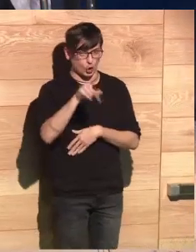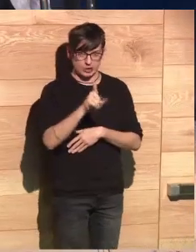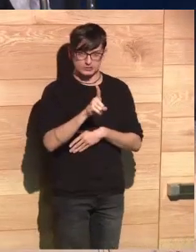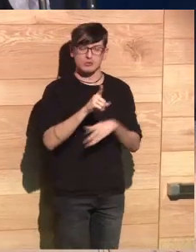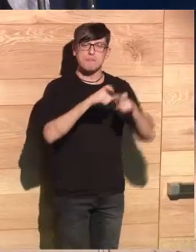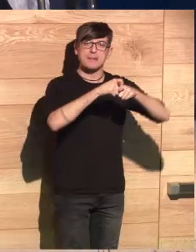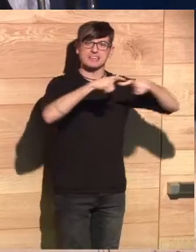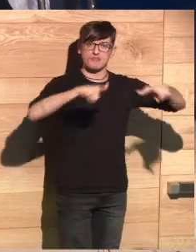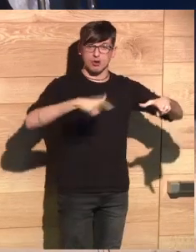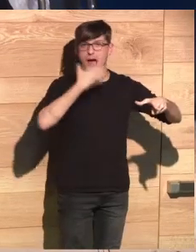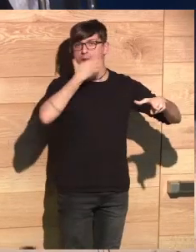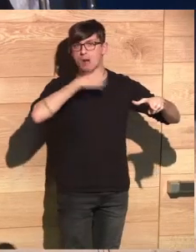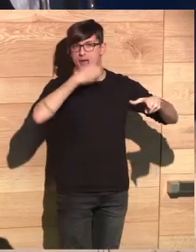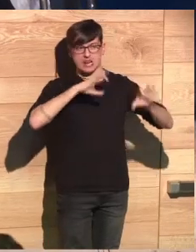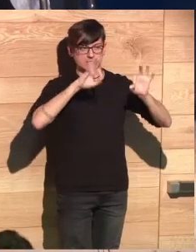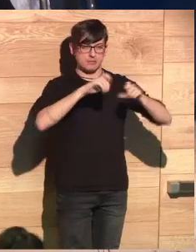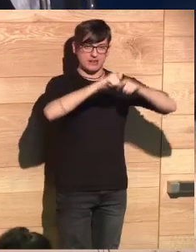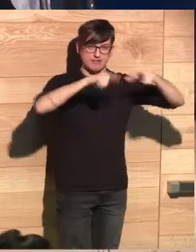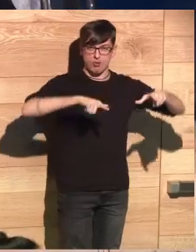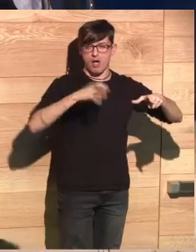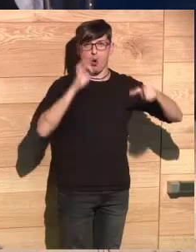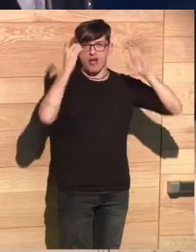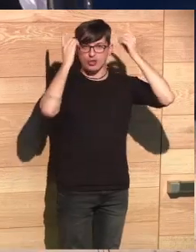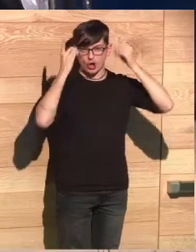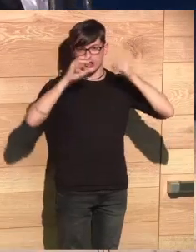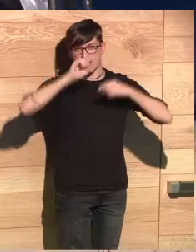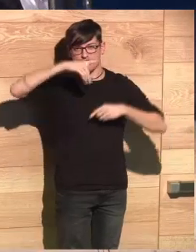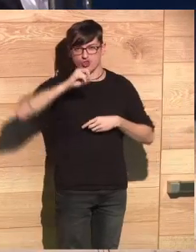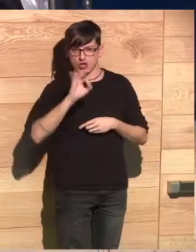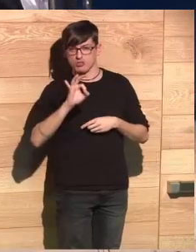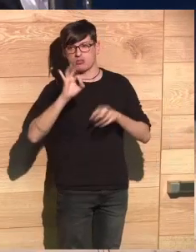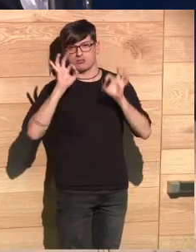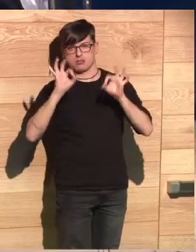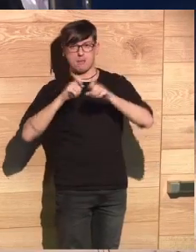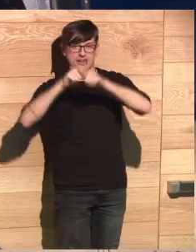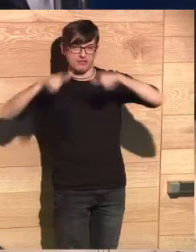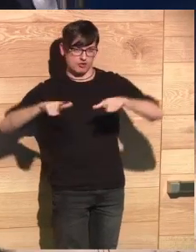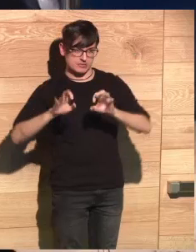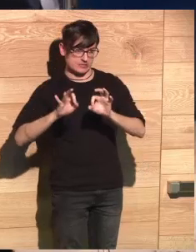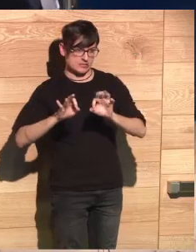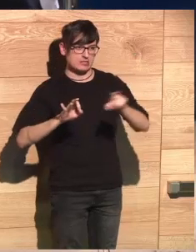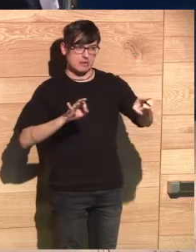es una plataforma, ¿no? O Android es una plataforma. Sí. Vamos con otra pregunta por aquí adelante y luego pasamos por allí que